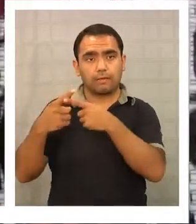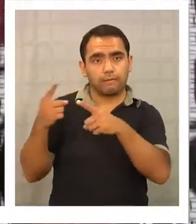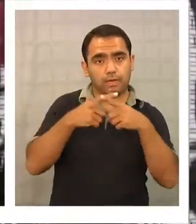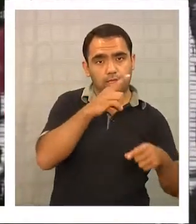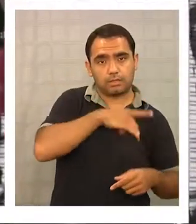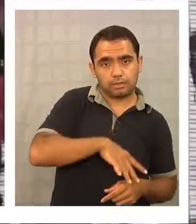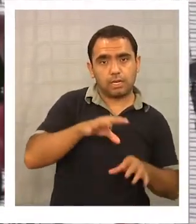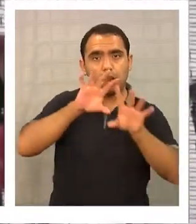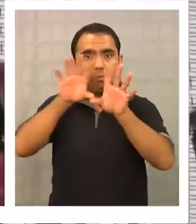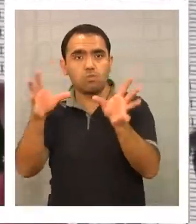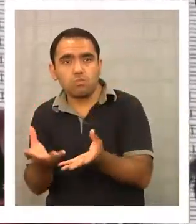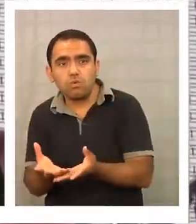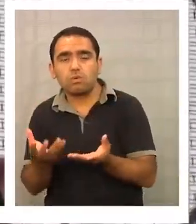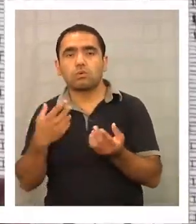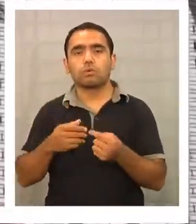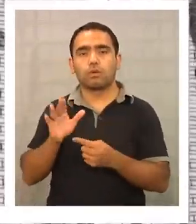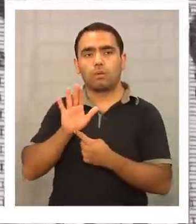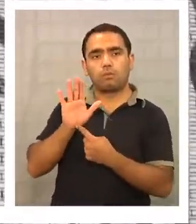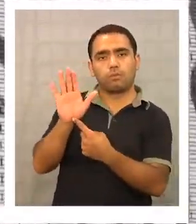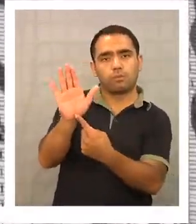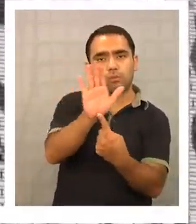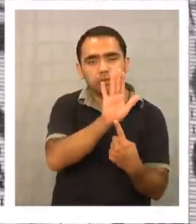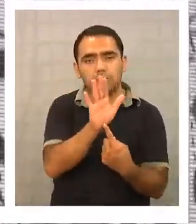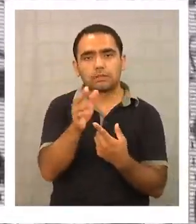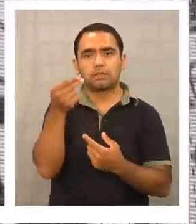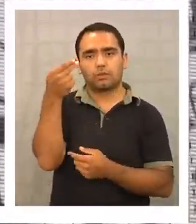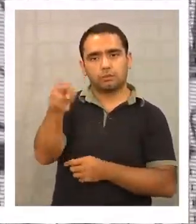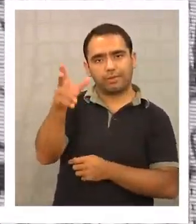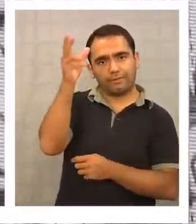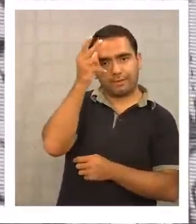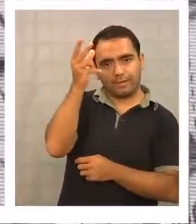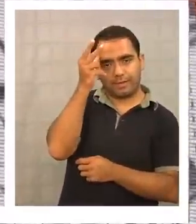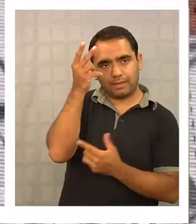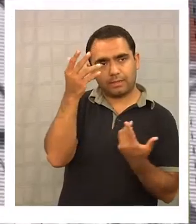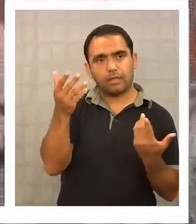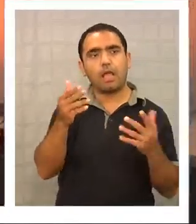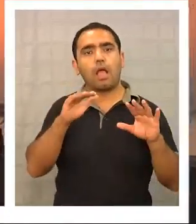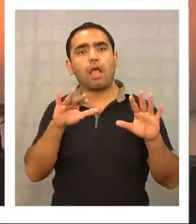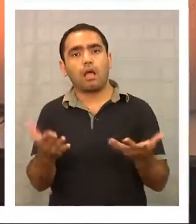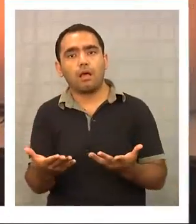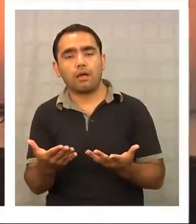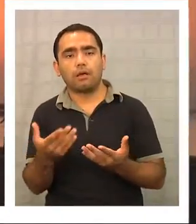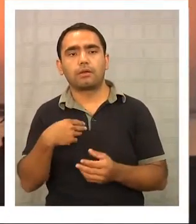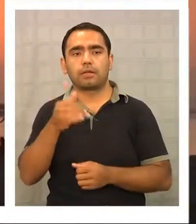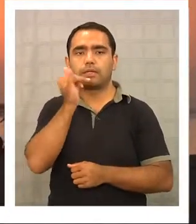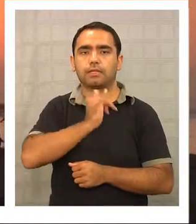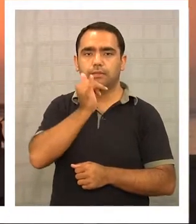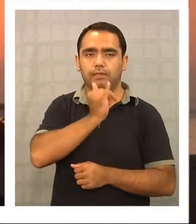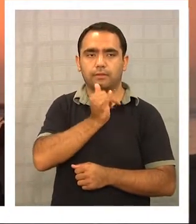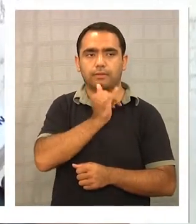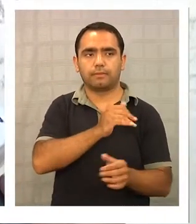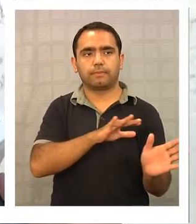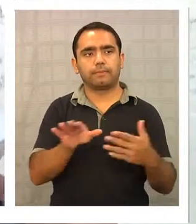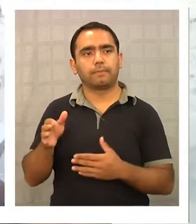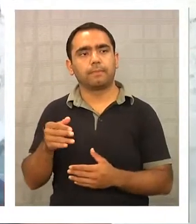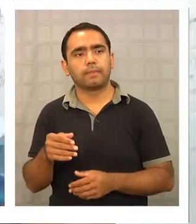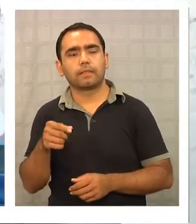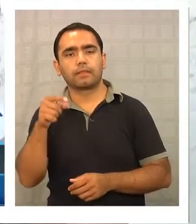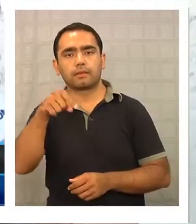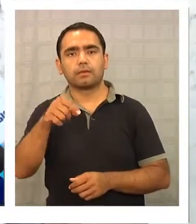y desde ahí no ha parado, transformándose en una inspiración para los que se inician en el arte callejero.